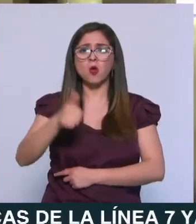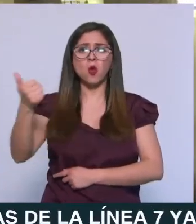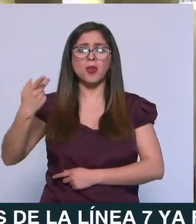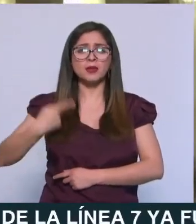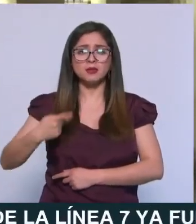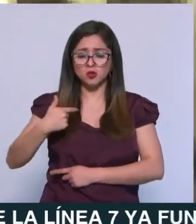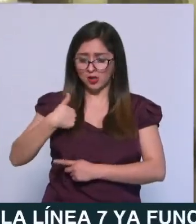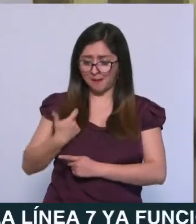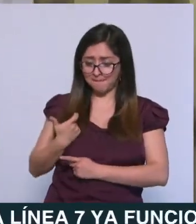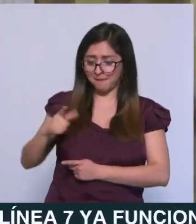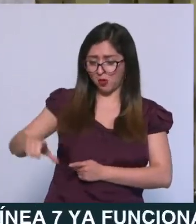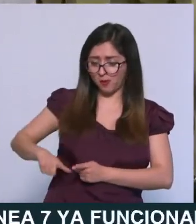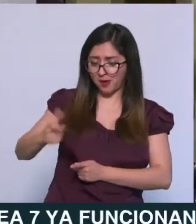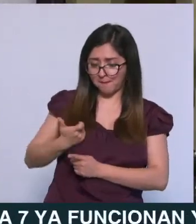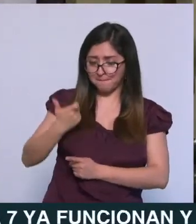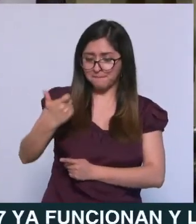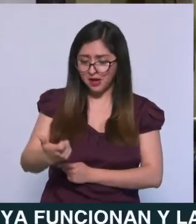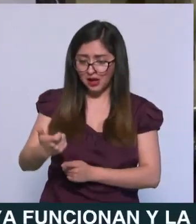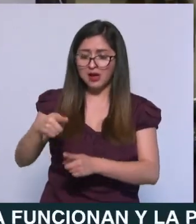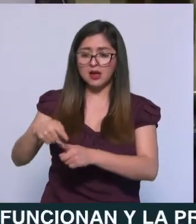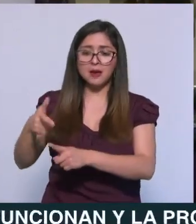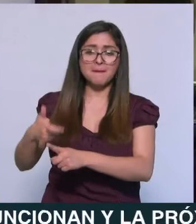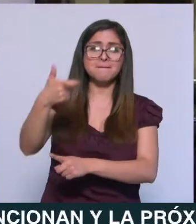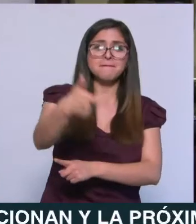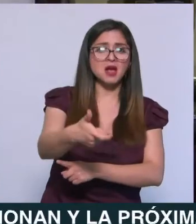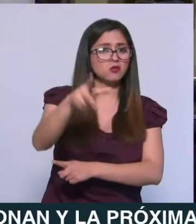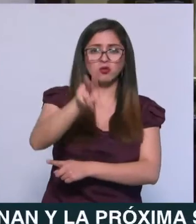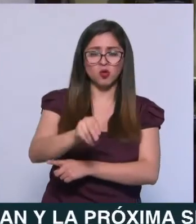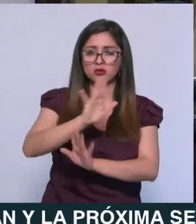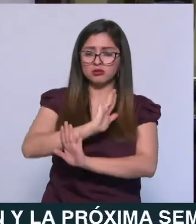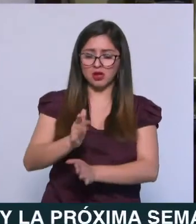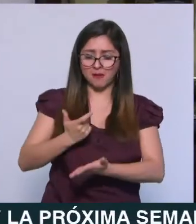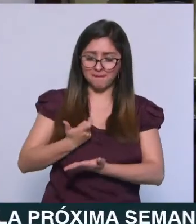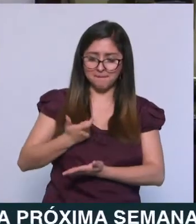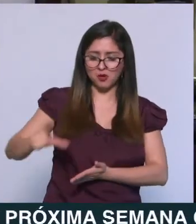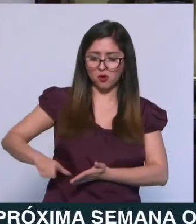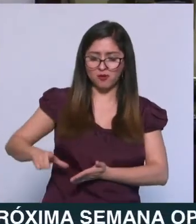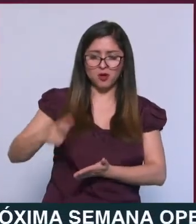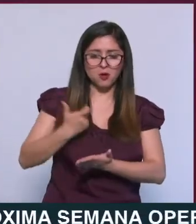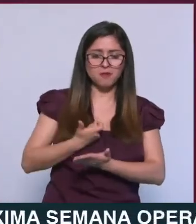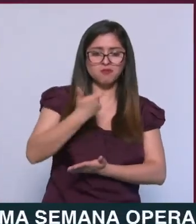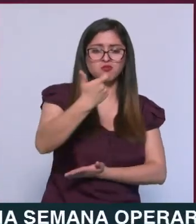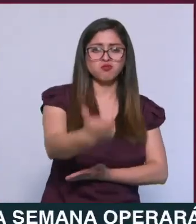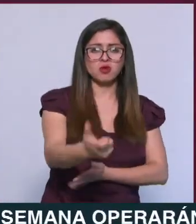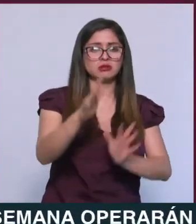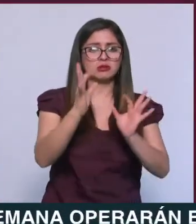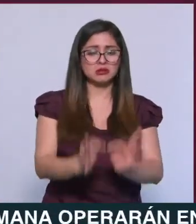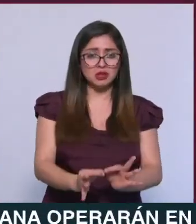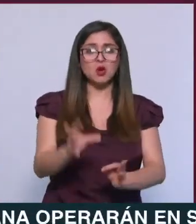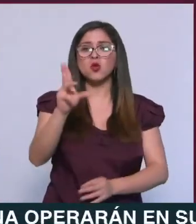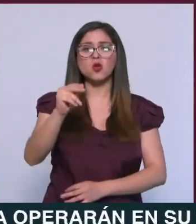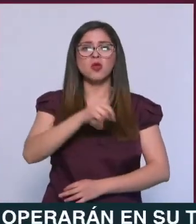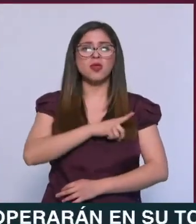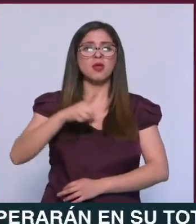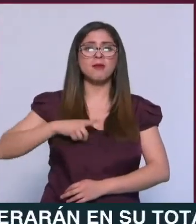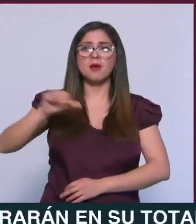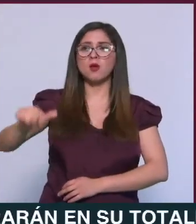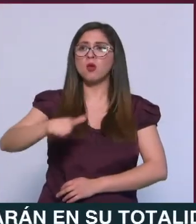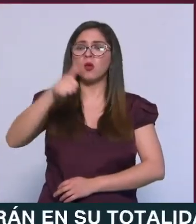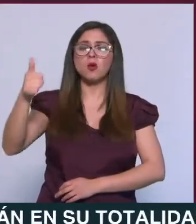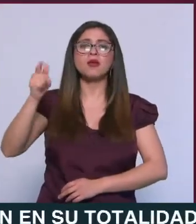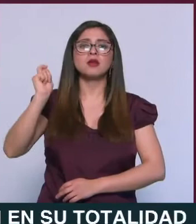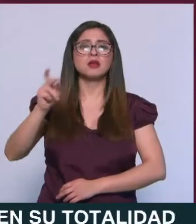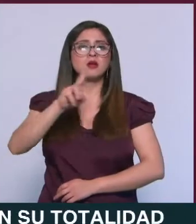se entregará directamente a los beneficiados y no habrá más contrataciones de empresas privadas. Se va a evitar también